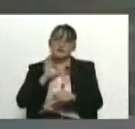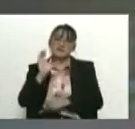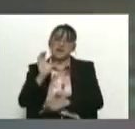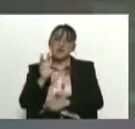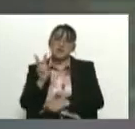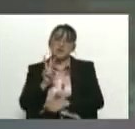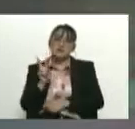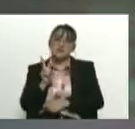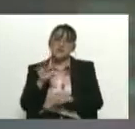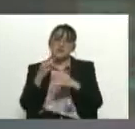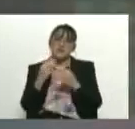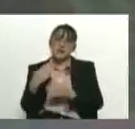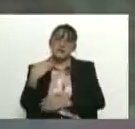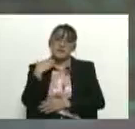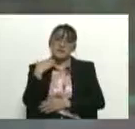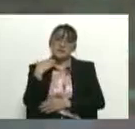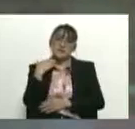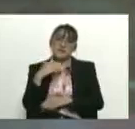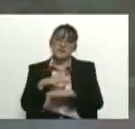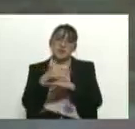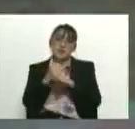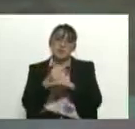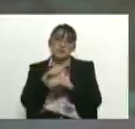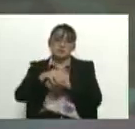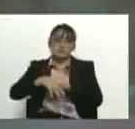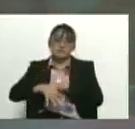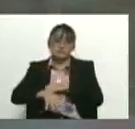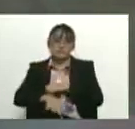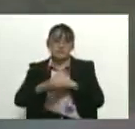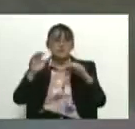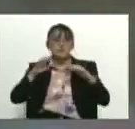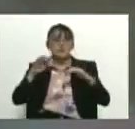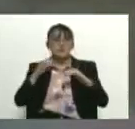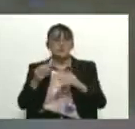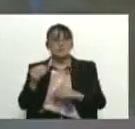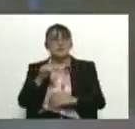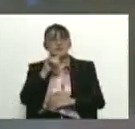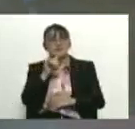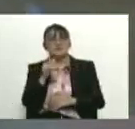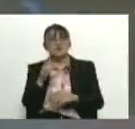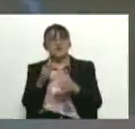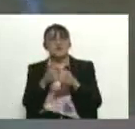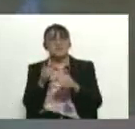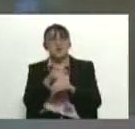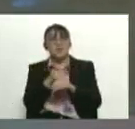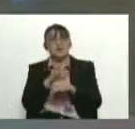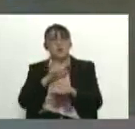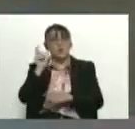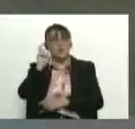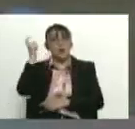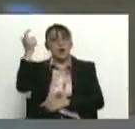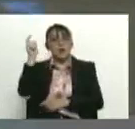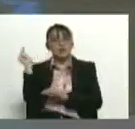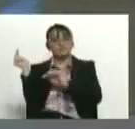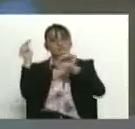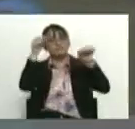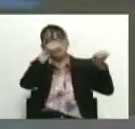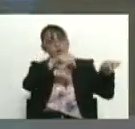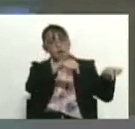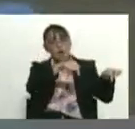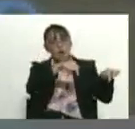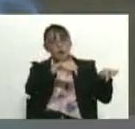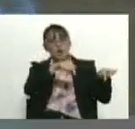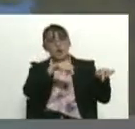venezolano de las familias afectadas por las precipitaciones nosotros avanzamos el equipo de gobierno del estado guárico se trasladó hasta el